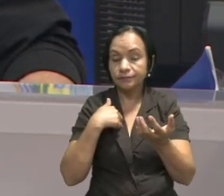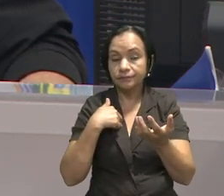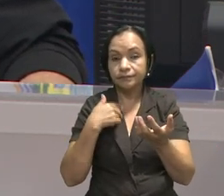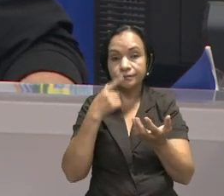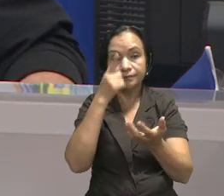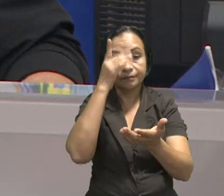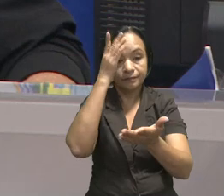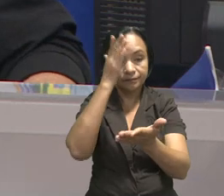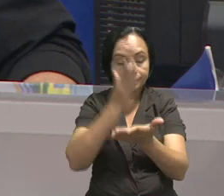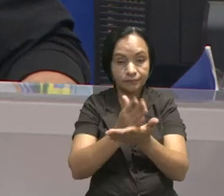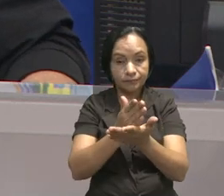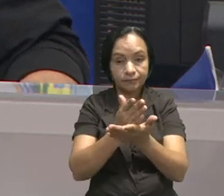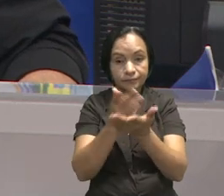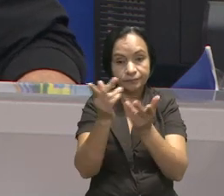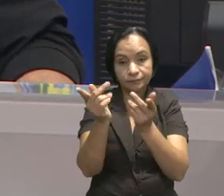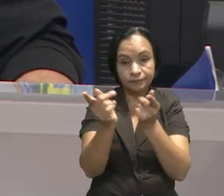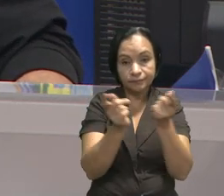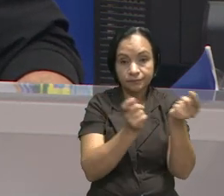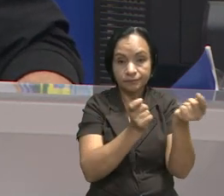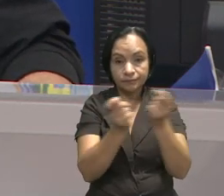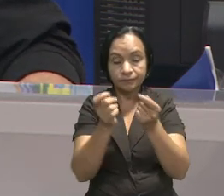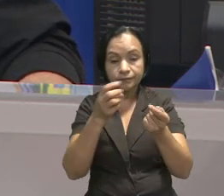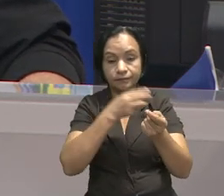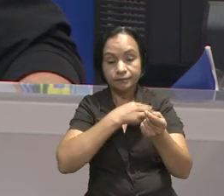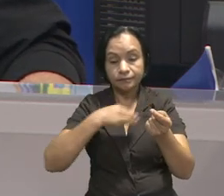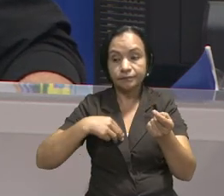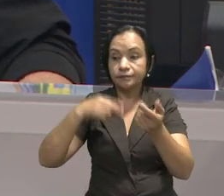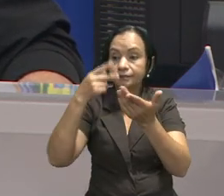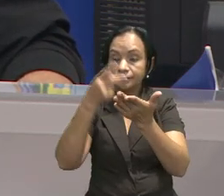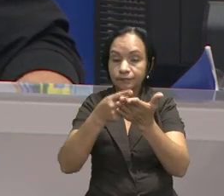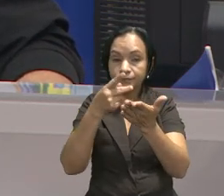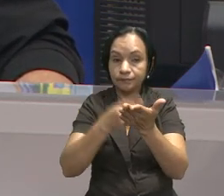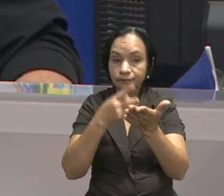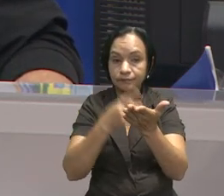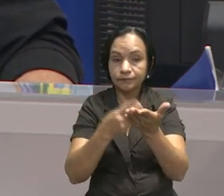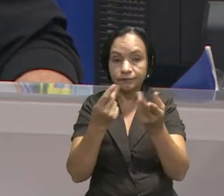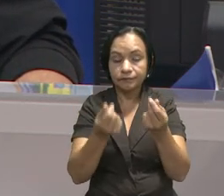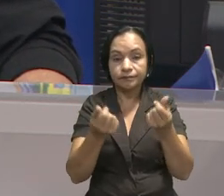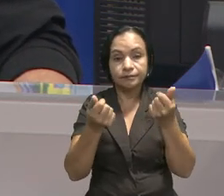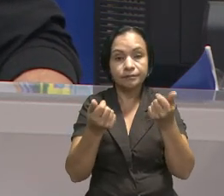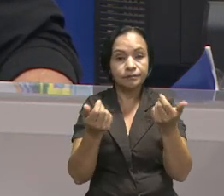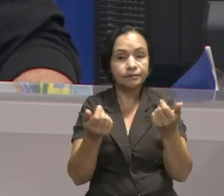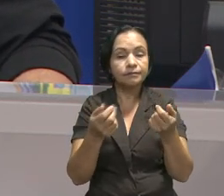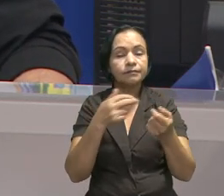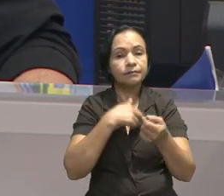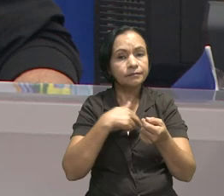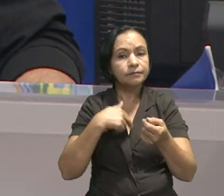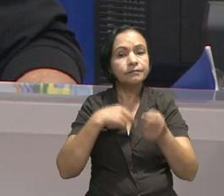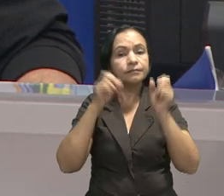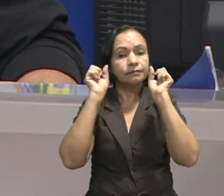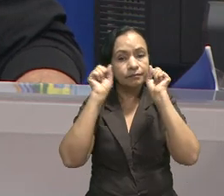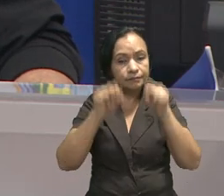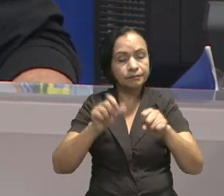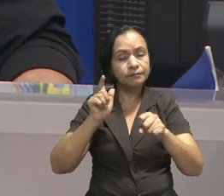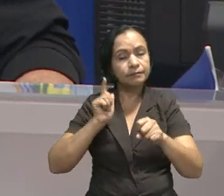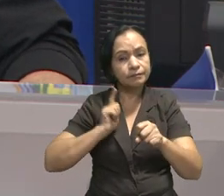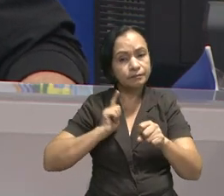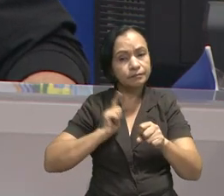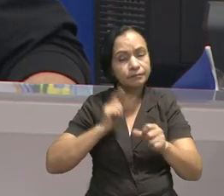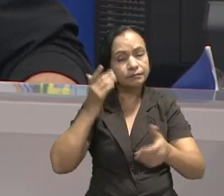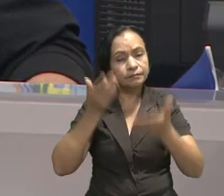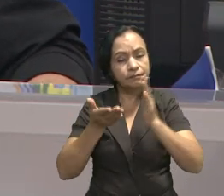una vez que se hagan los ajustes con el Ministerio de Hacienda, se estará logrando la posibilidad